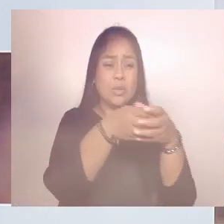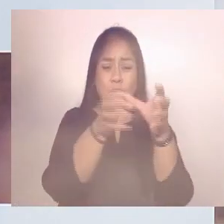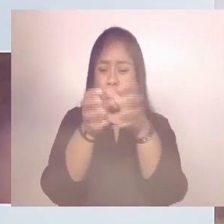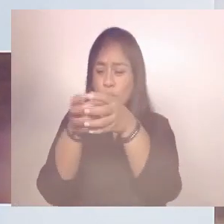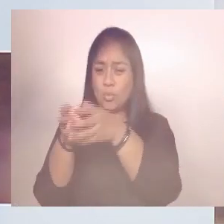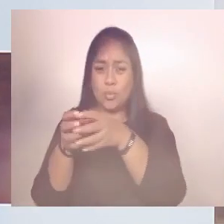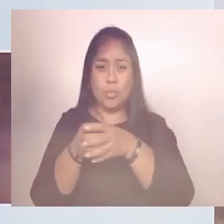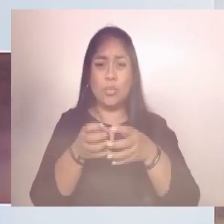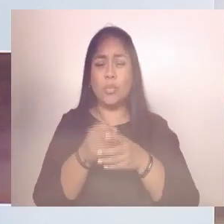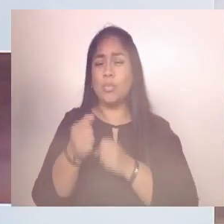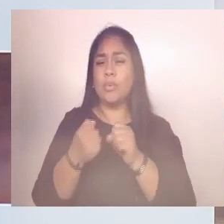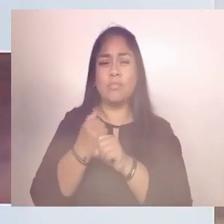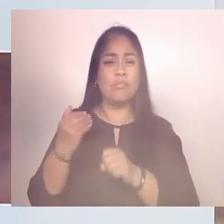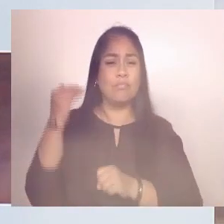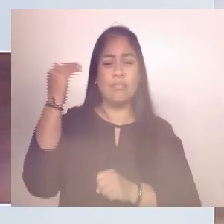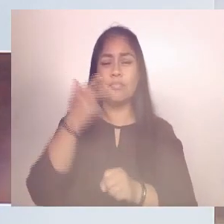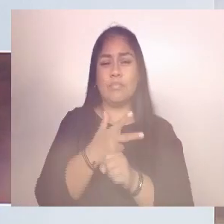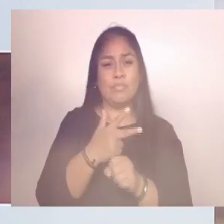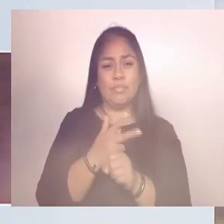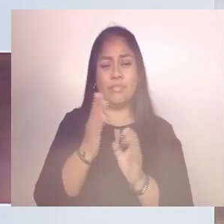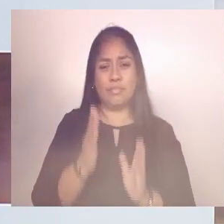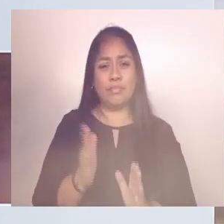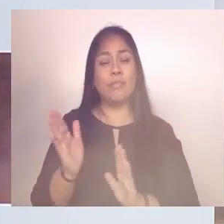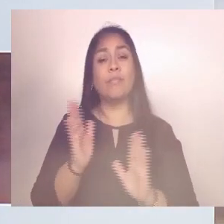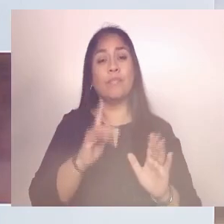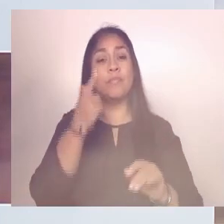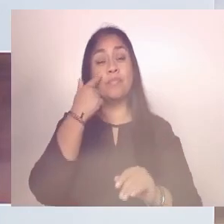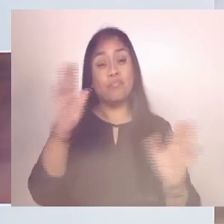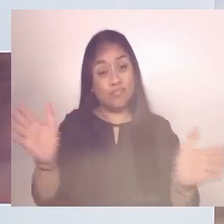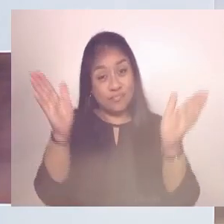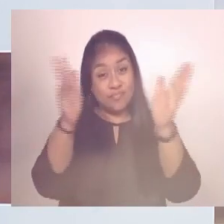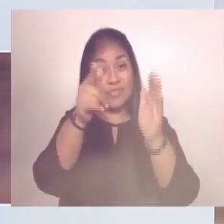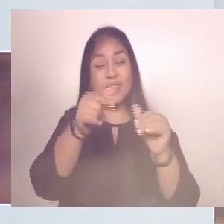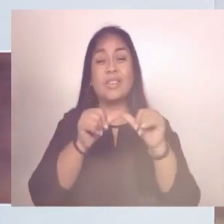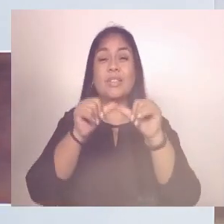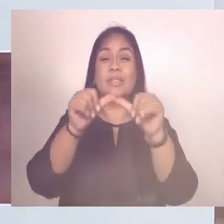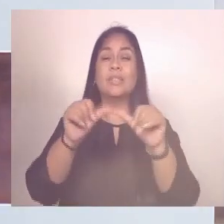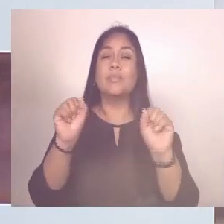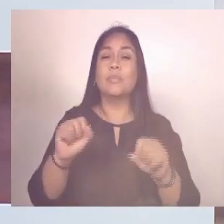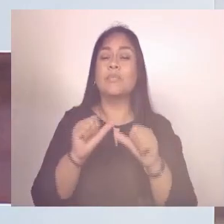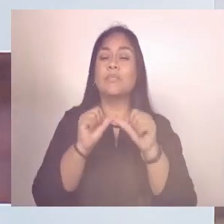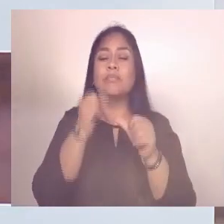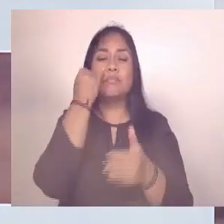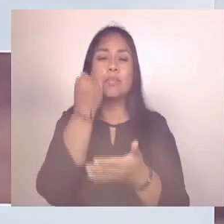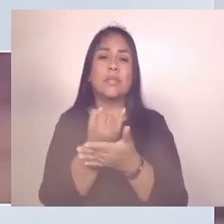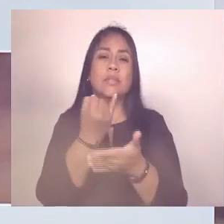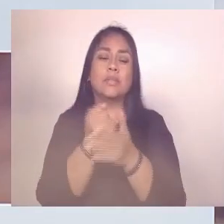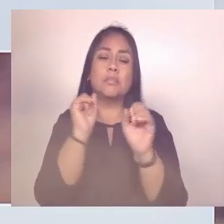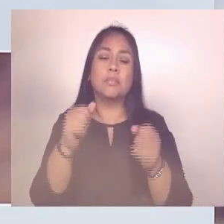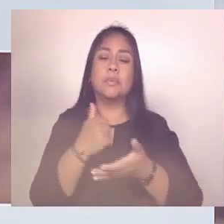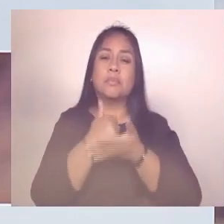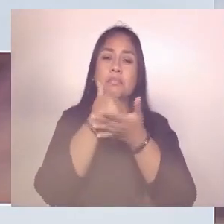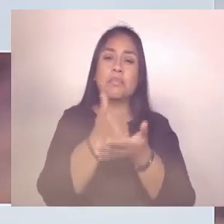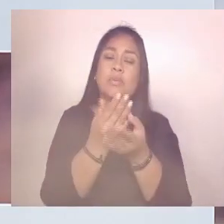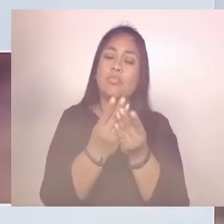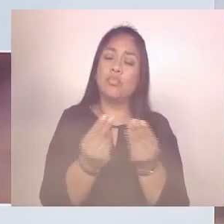la población guatemalteca. Los exhorto a continuar realizando investigaciones que contribuyan a